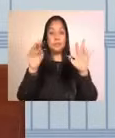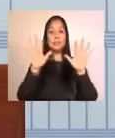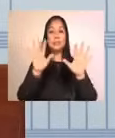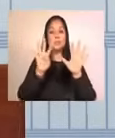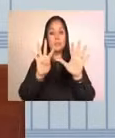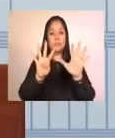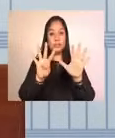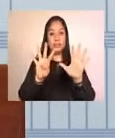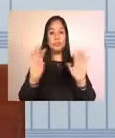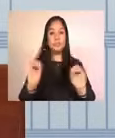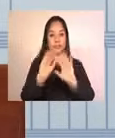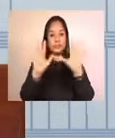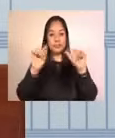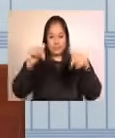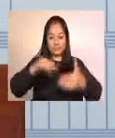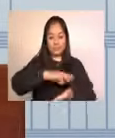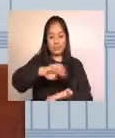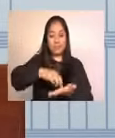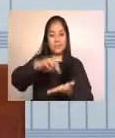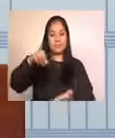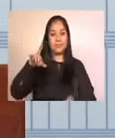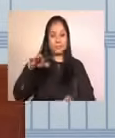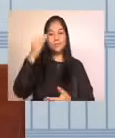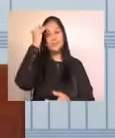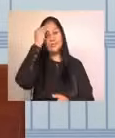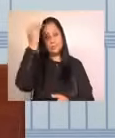mañana en este mismo patio. Muchísimas gracias.